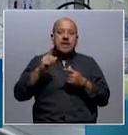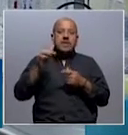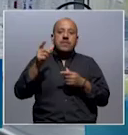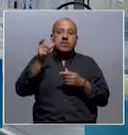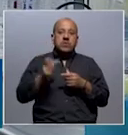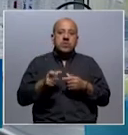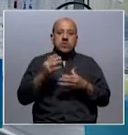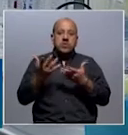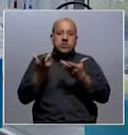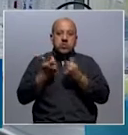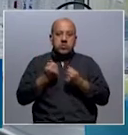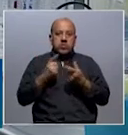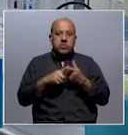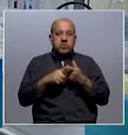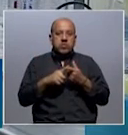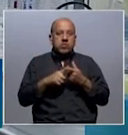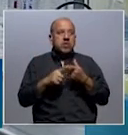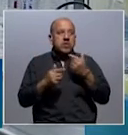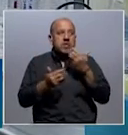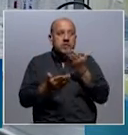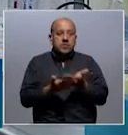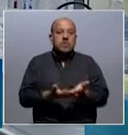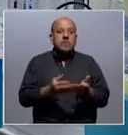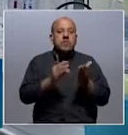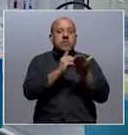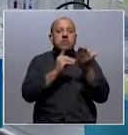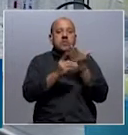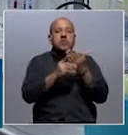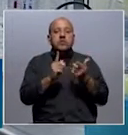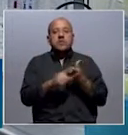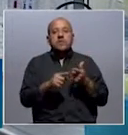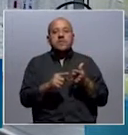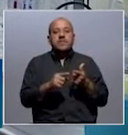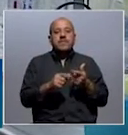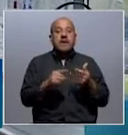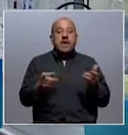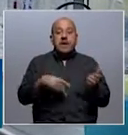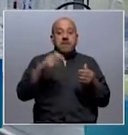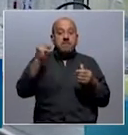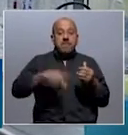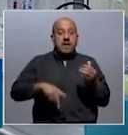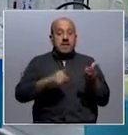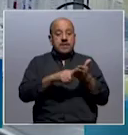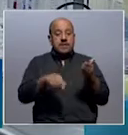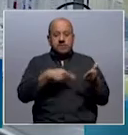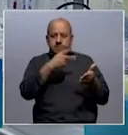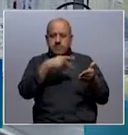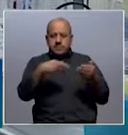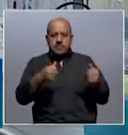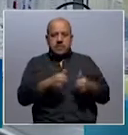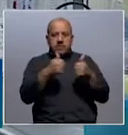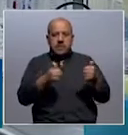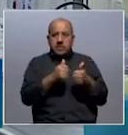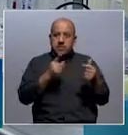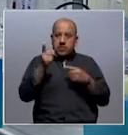inversores le presentamos el proyecto le presentamos el plan de actividades que desarrollaríamos con el dinero si